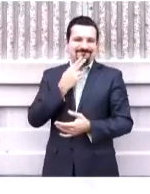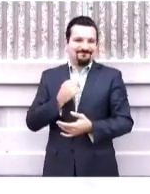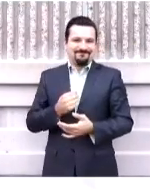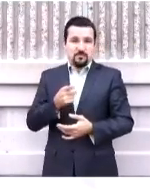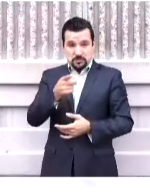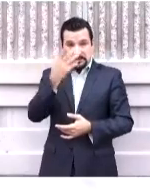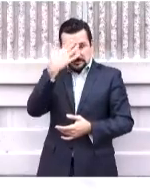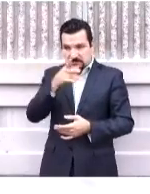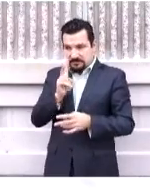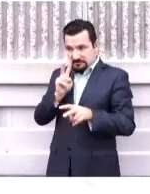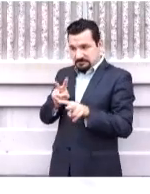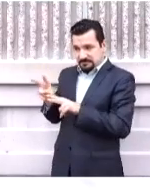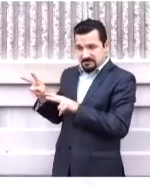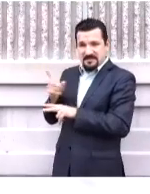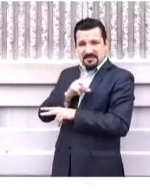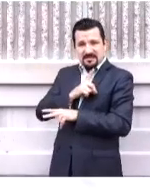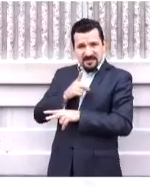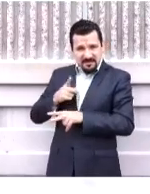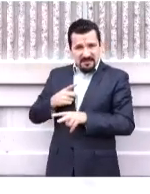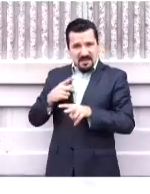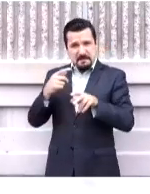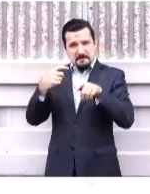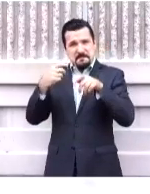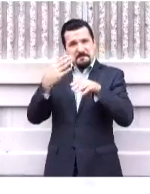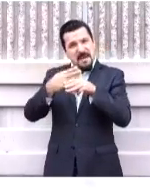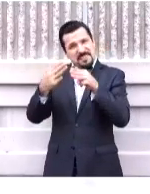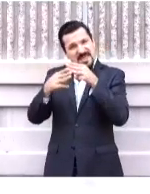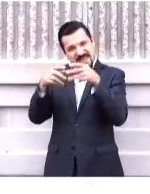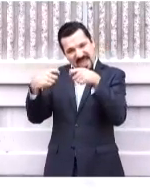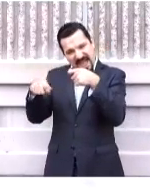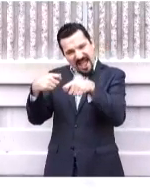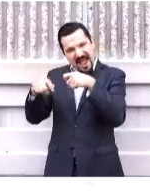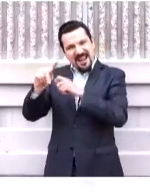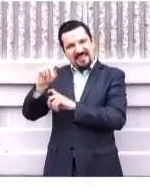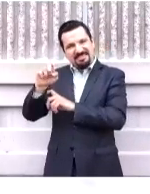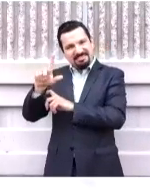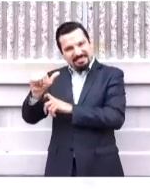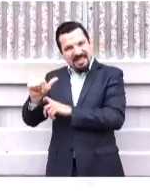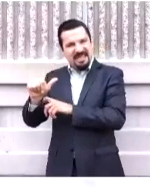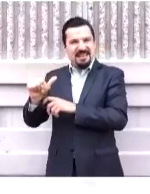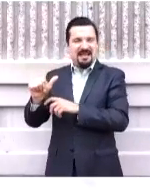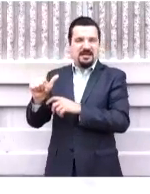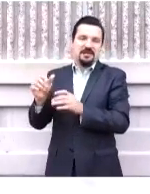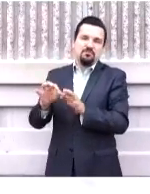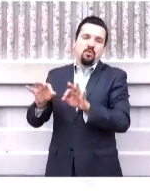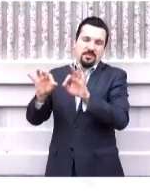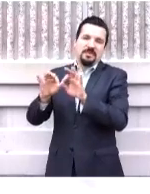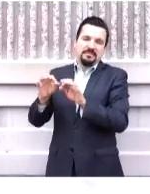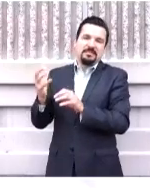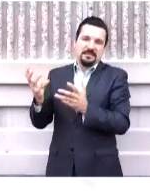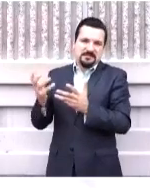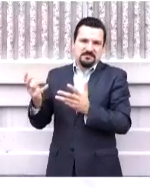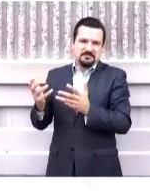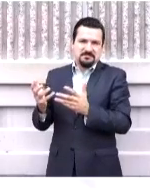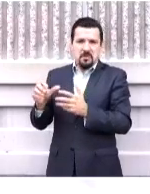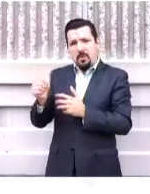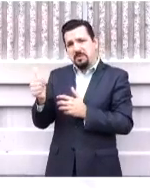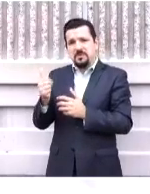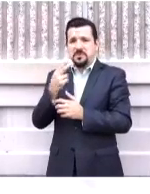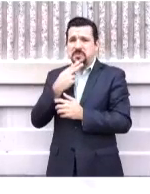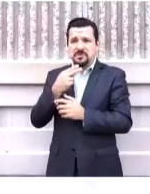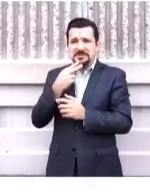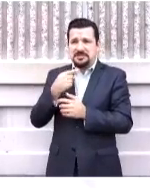deben ser de materiales apropiados, porque de otra manera lo que genera es que se humedezca, se generen condiciones para